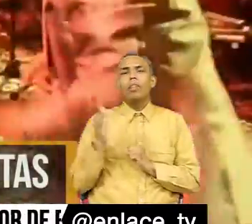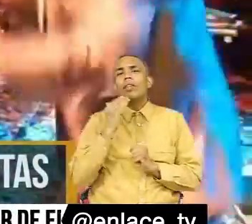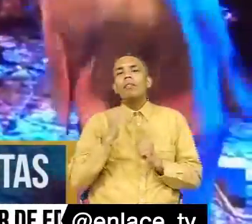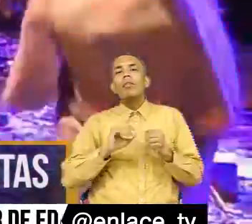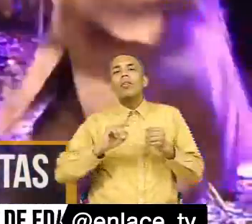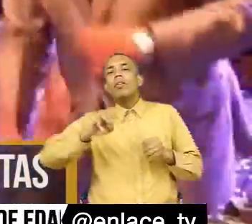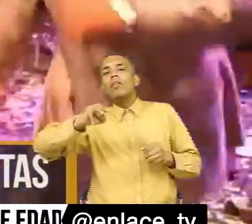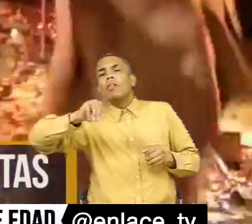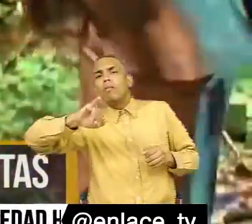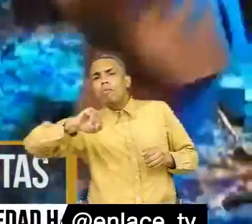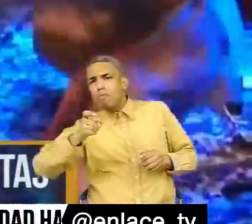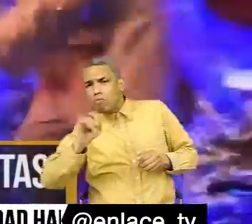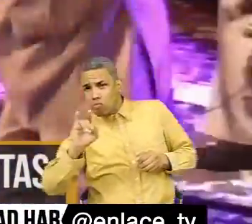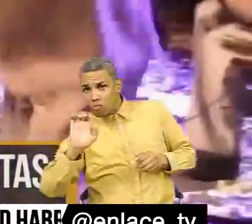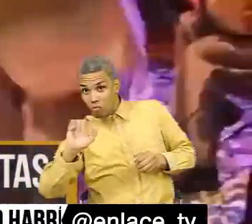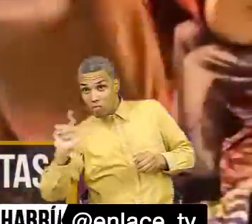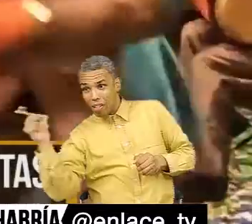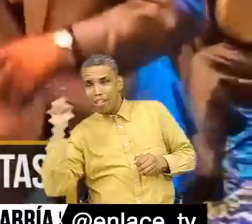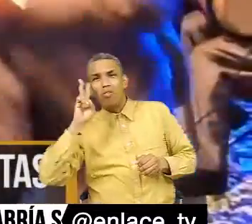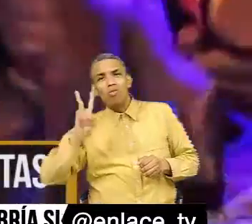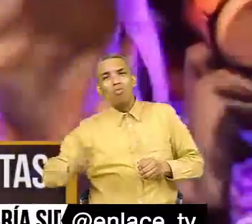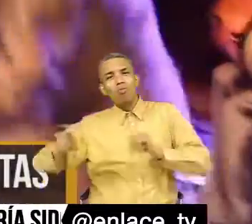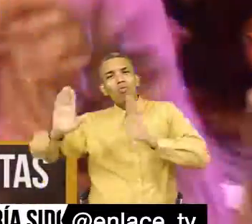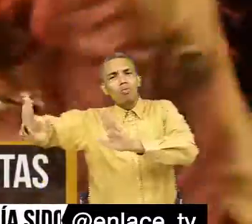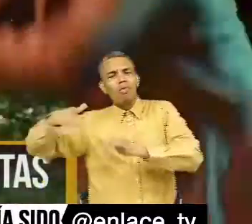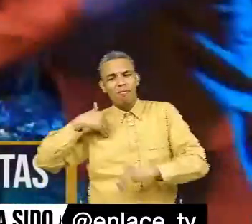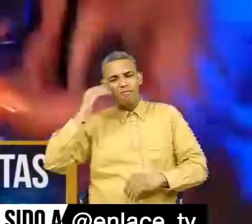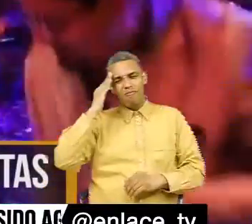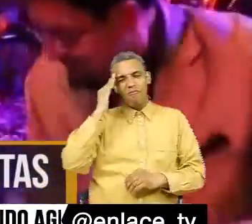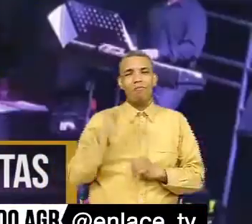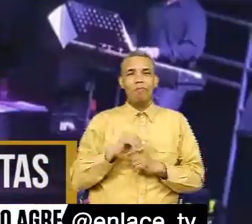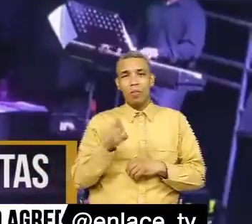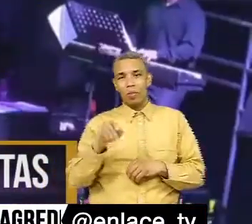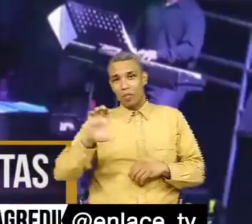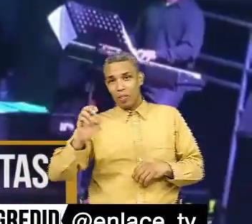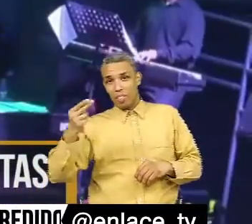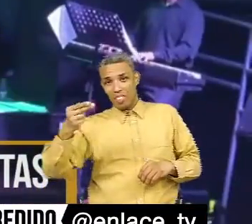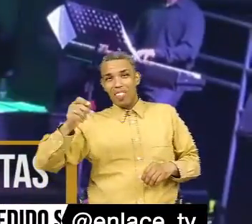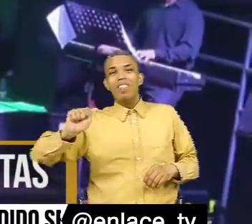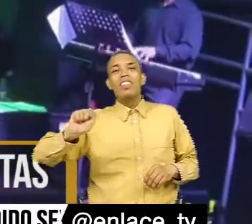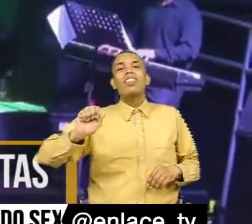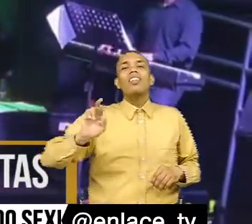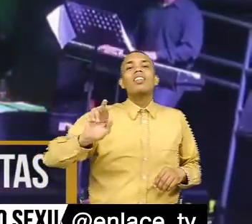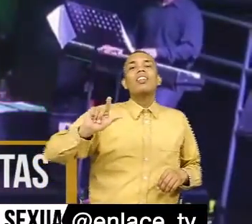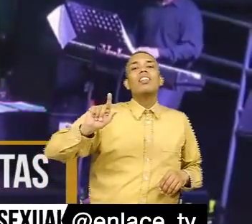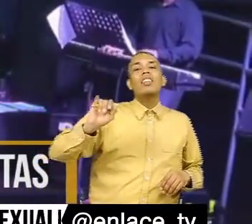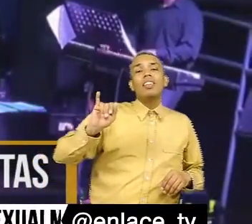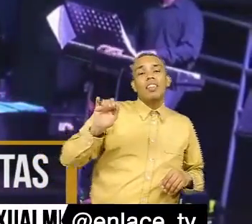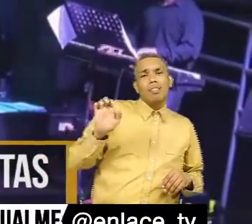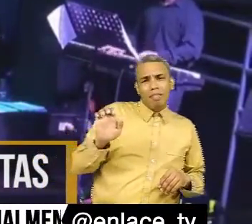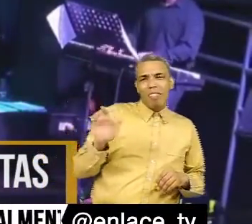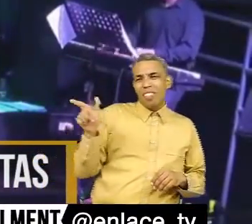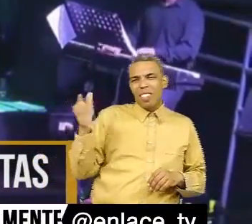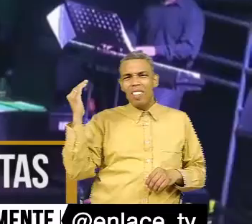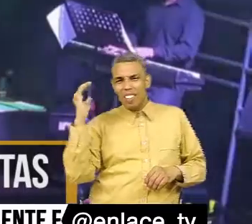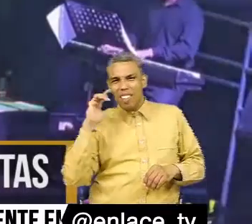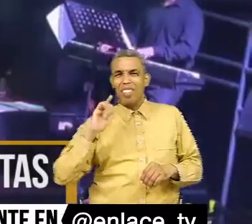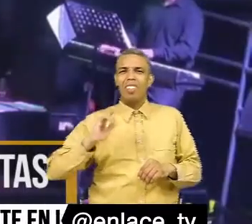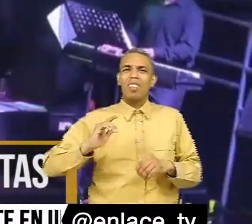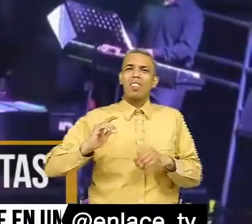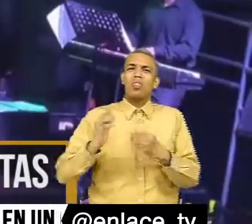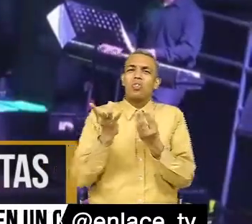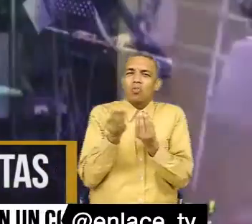venezolano, bien recordado por nosotros. Charlie Cardona, representante del grupo Nietzsche